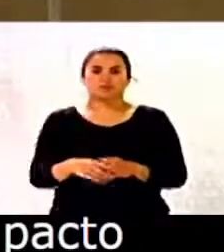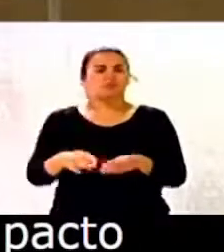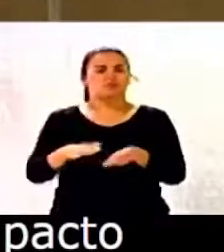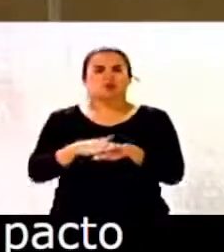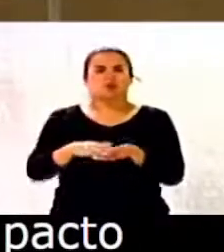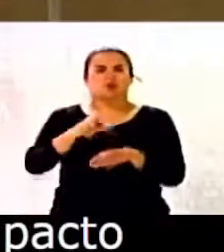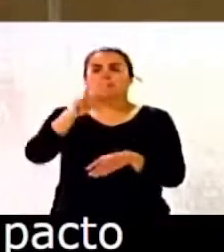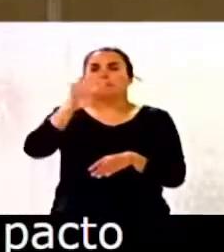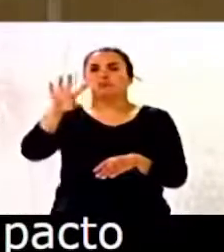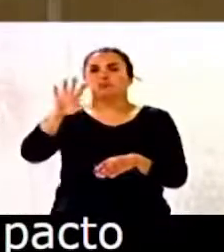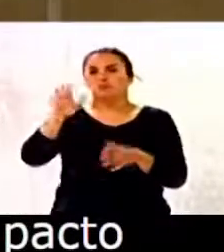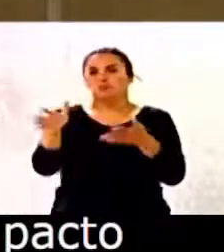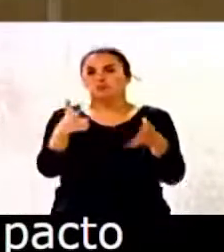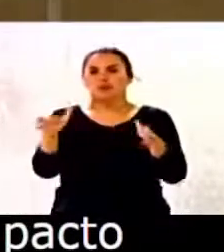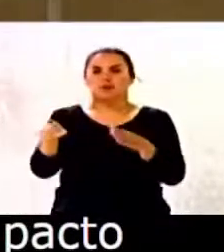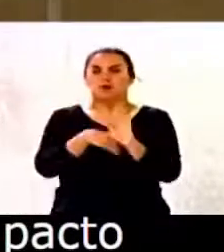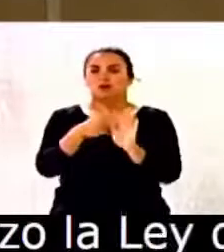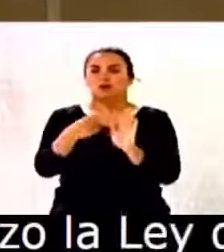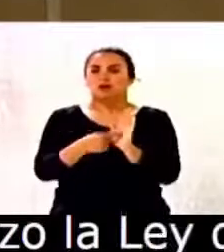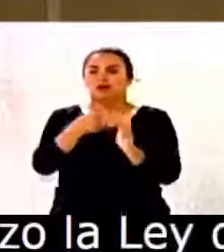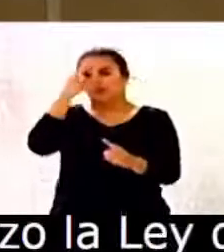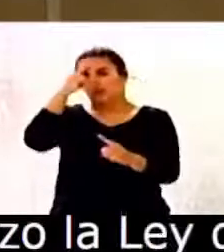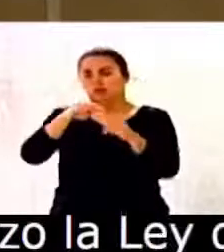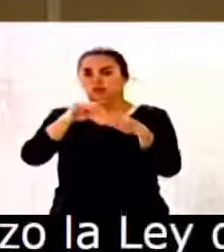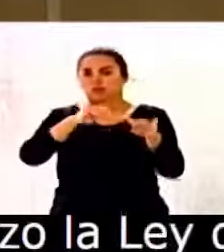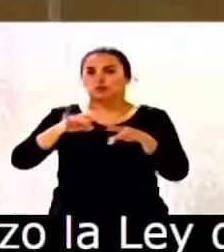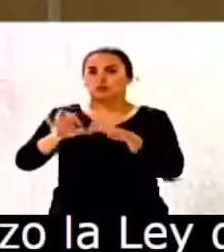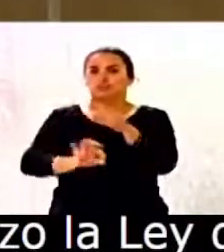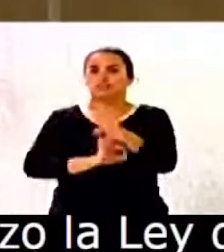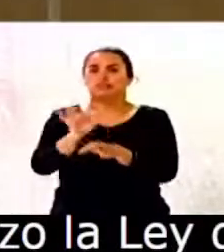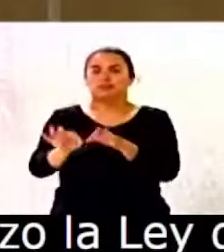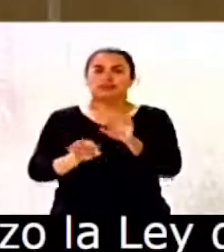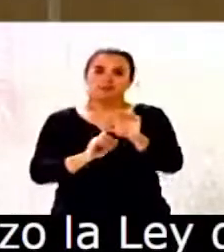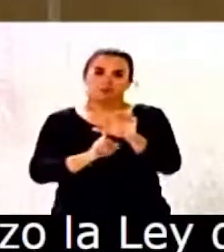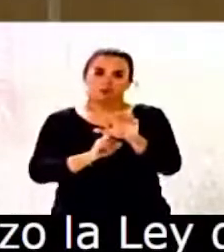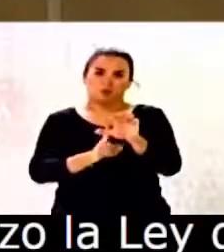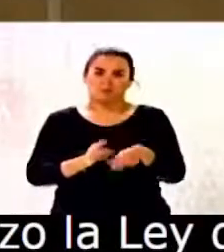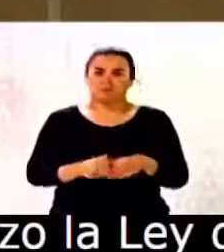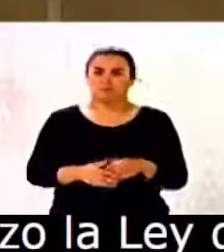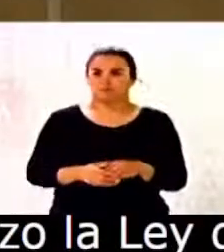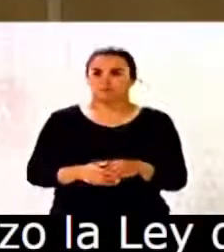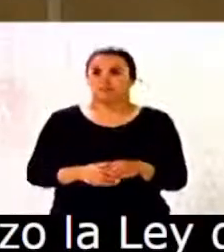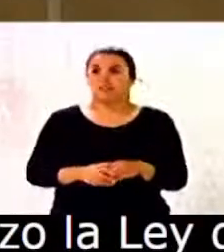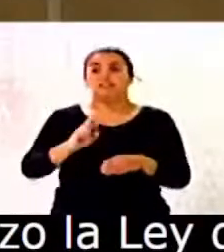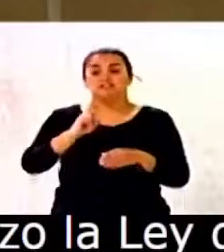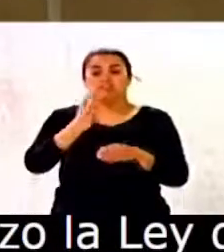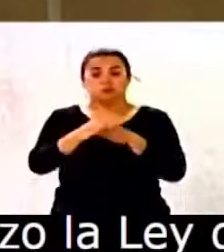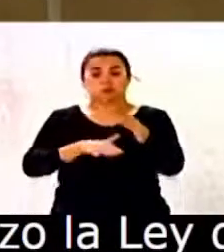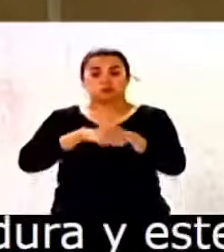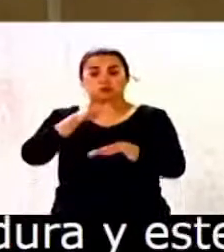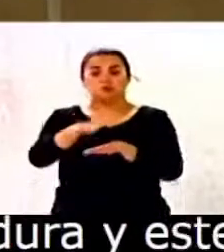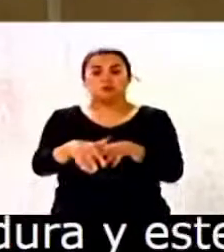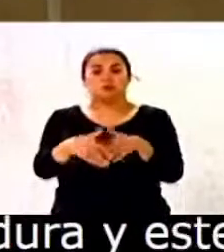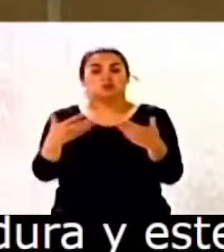24 de marzo, la Ley de Reto Demográfico en la Asamblea de Extremadura. Y este segundo paso